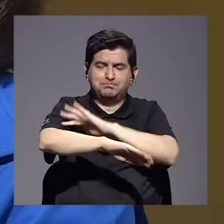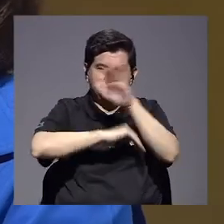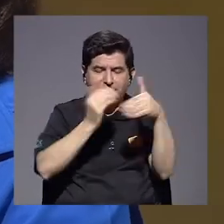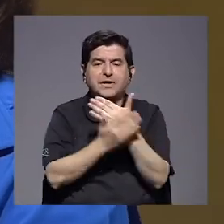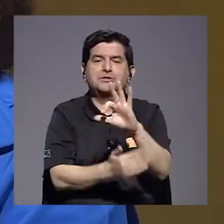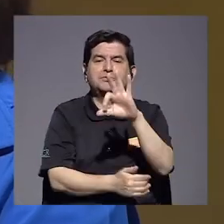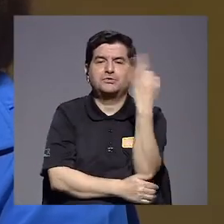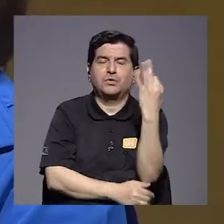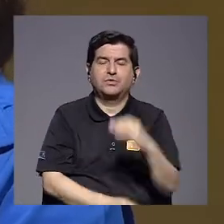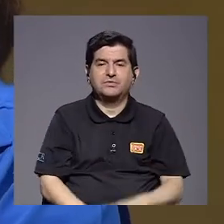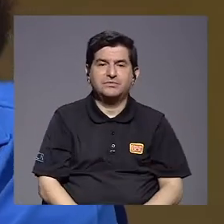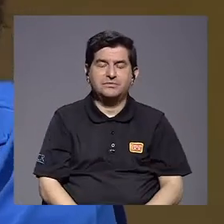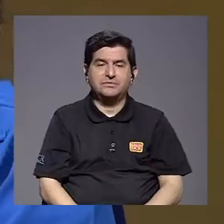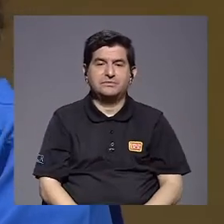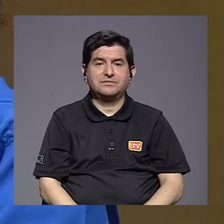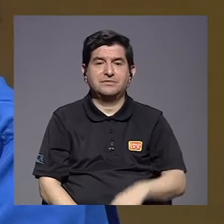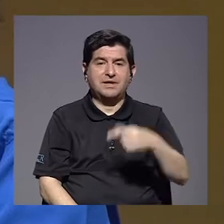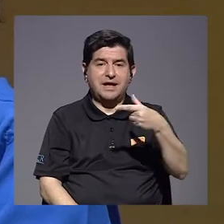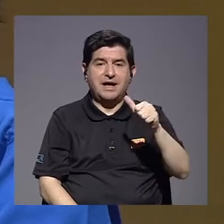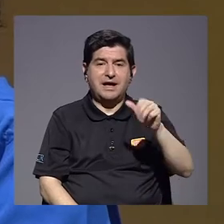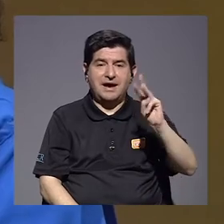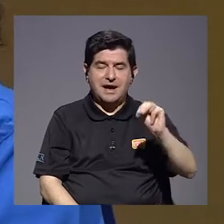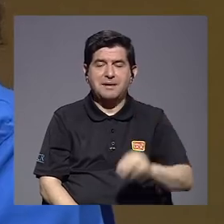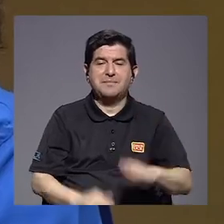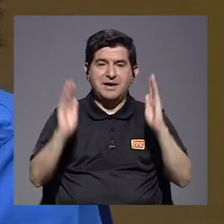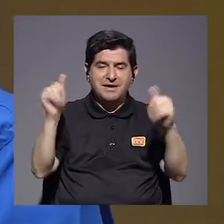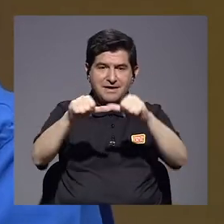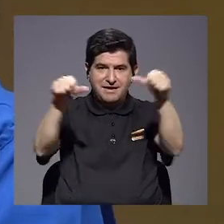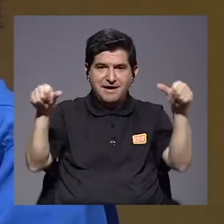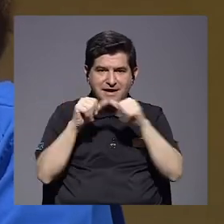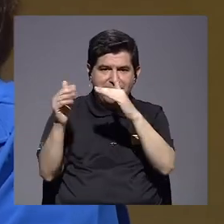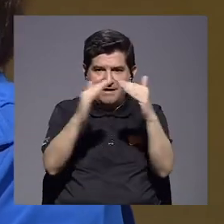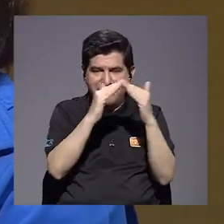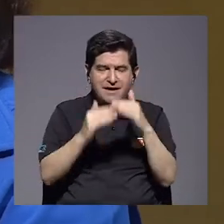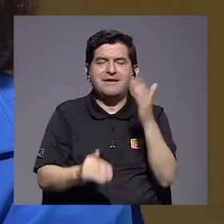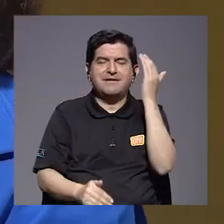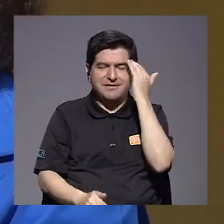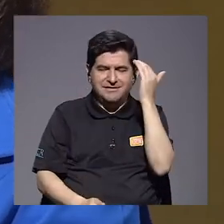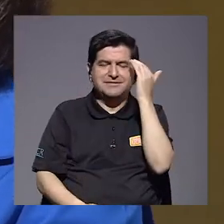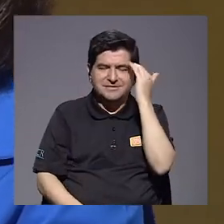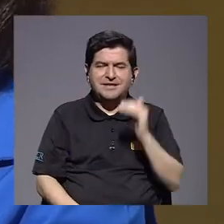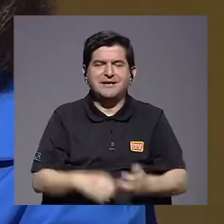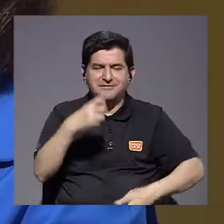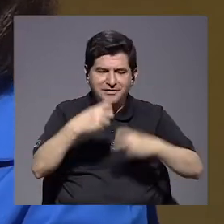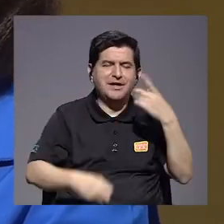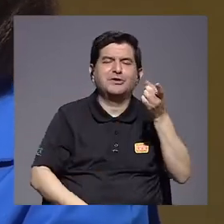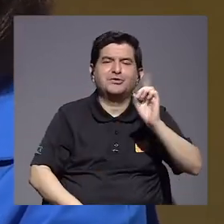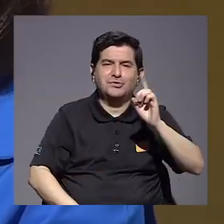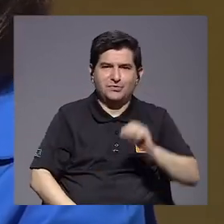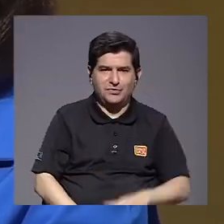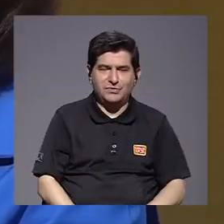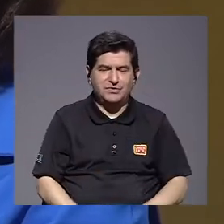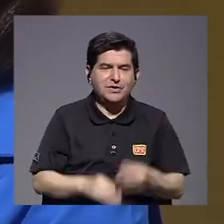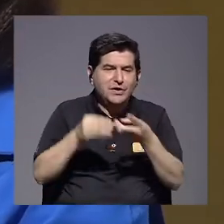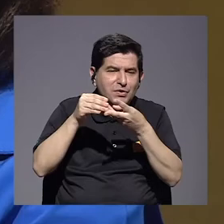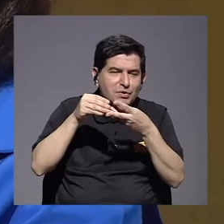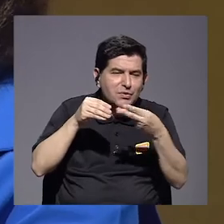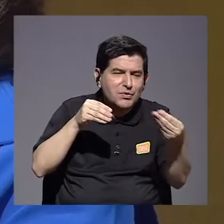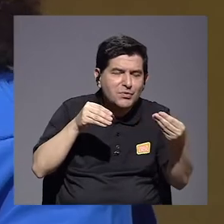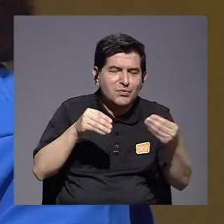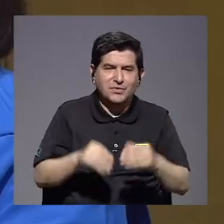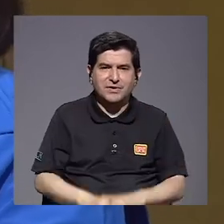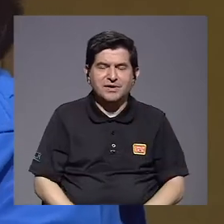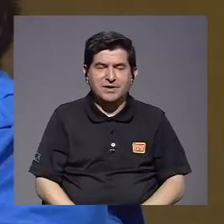todo sentido. En la GAM tenemos muy claro el panorama, sabemos dónde tenemos ese tipo de problemas, dónde hay fuga. En un